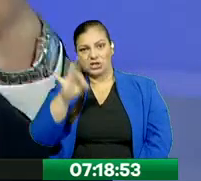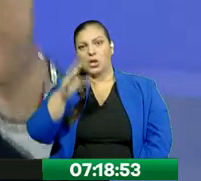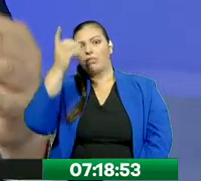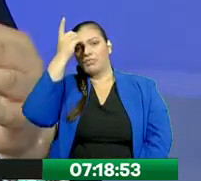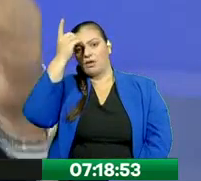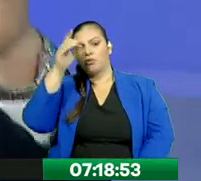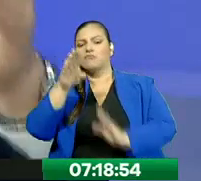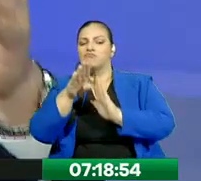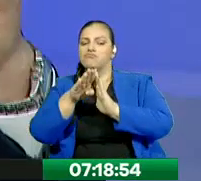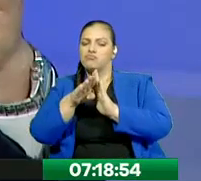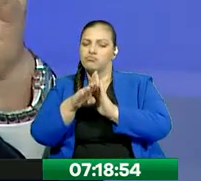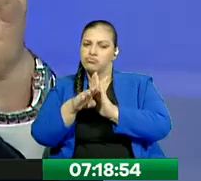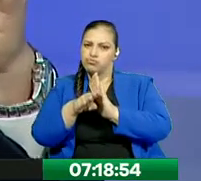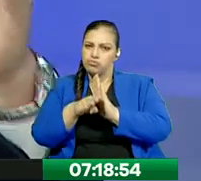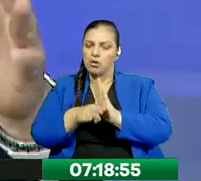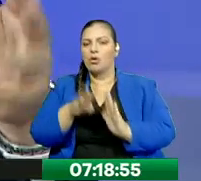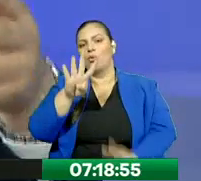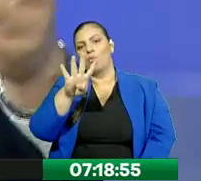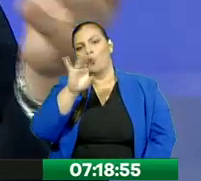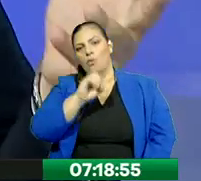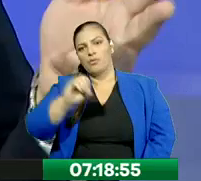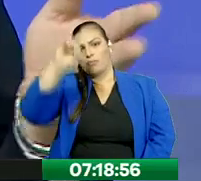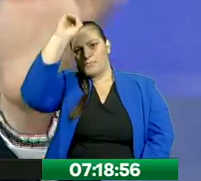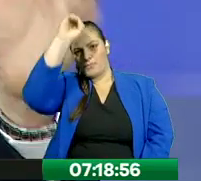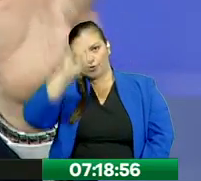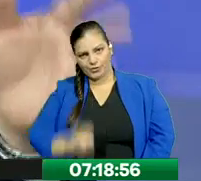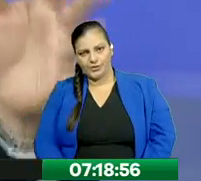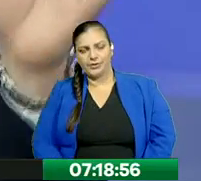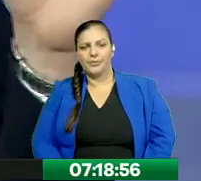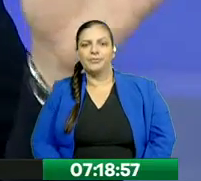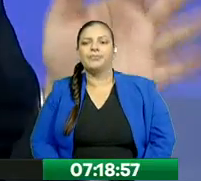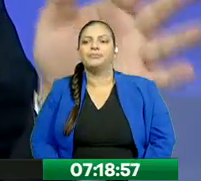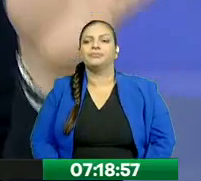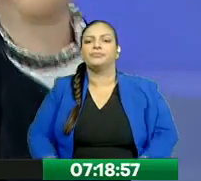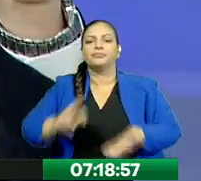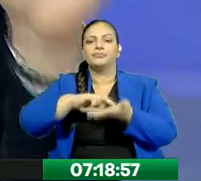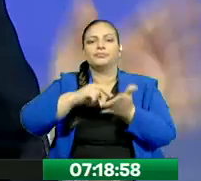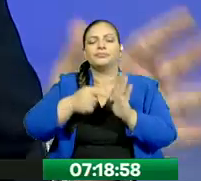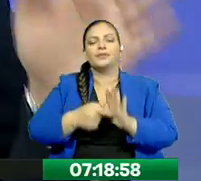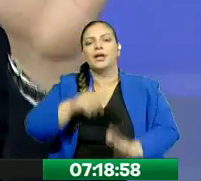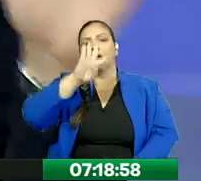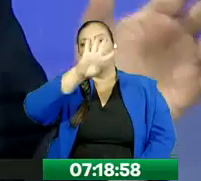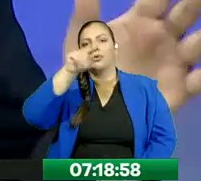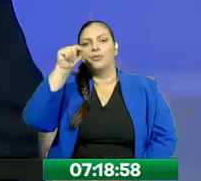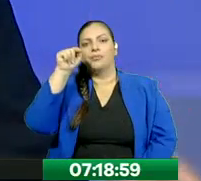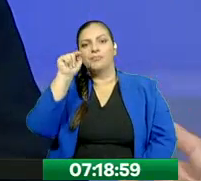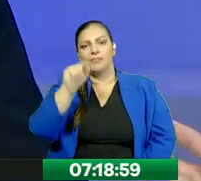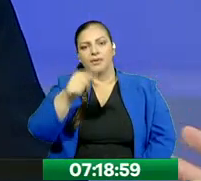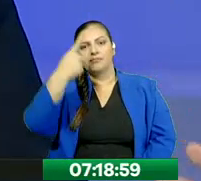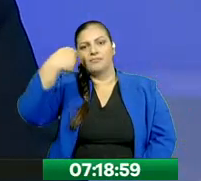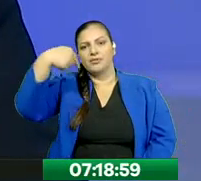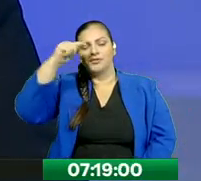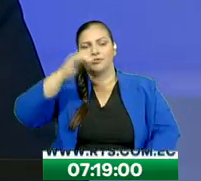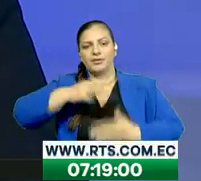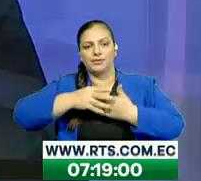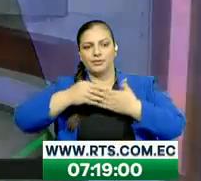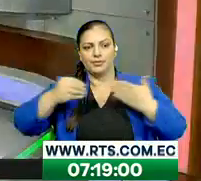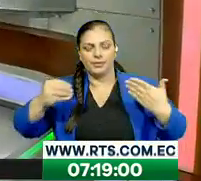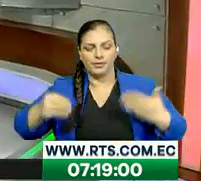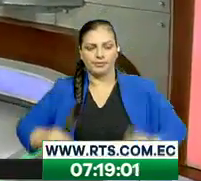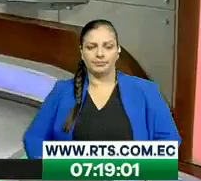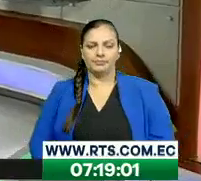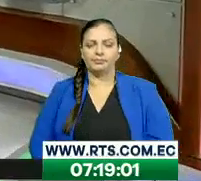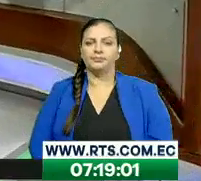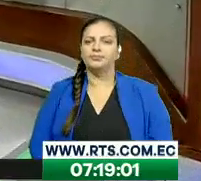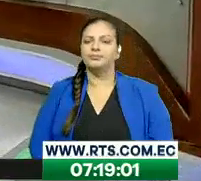fiscal de aproximadamente 4% del PIB, que aproximadamente estamos hablando de 4 mil millones de dólares, ¿no? ¿Ha sido posible a través